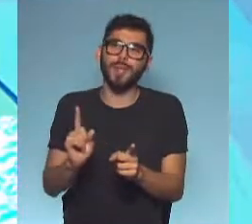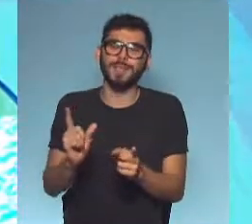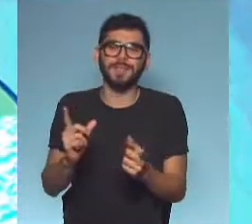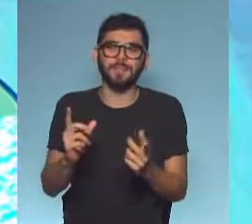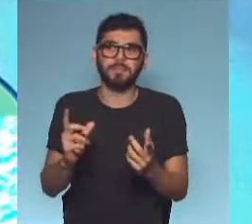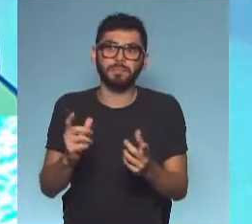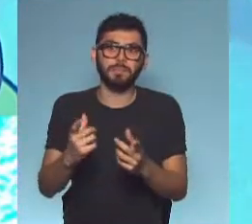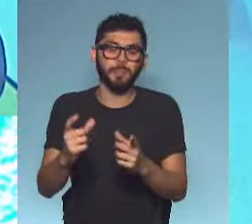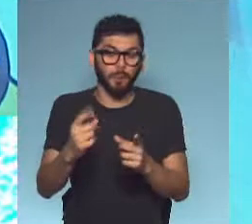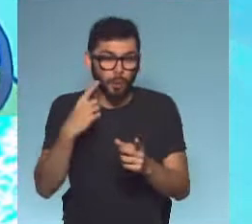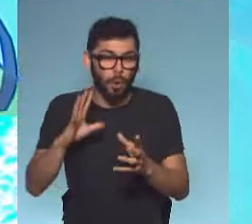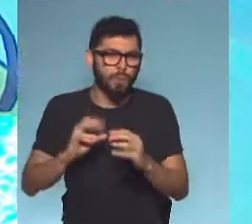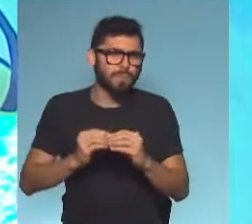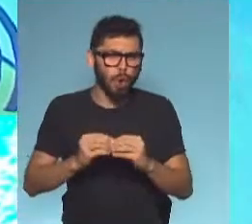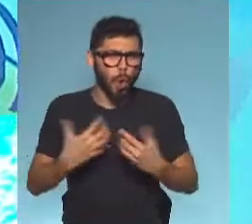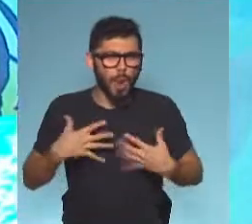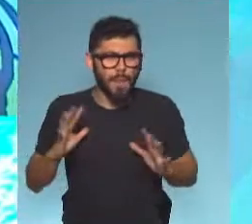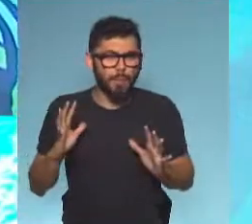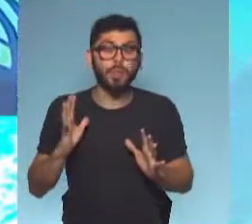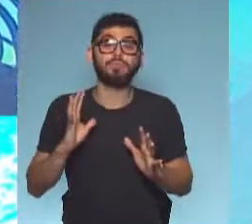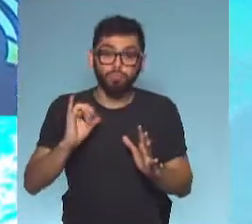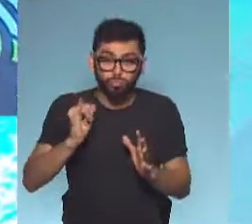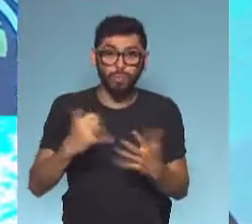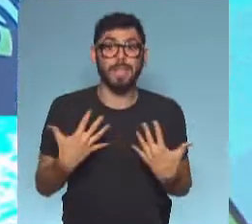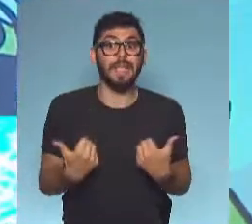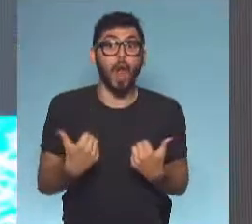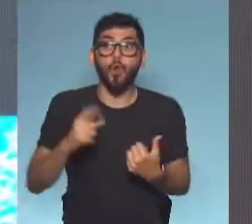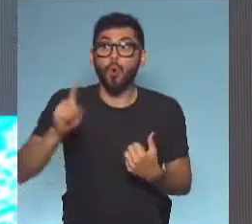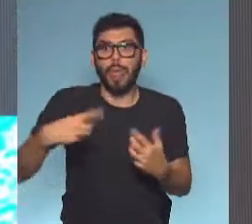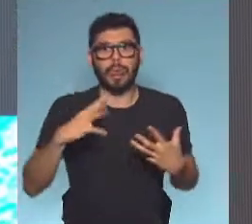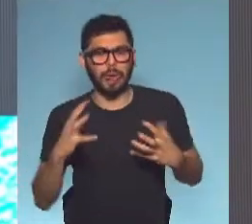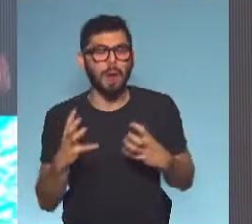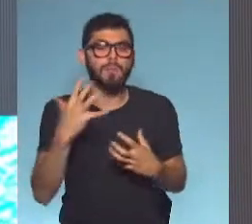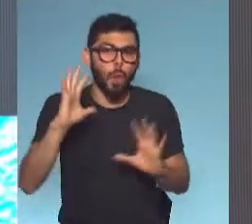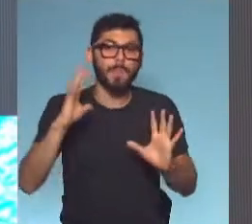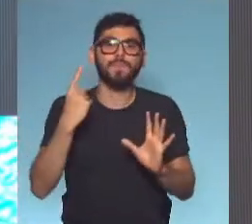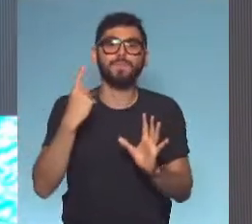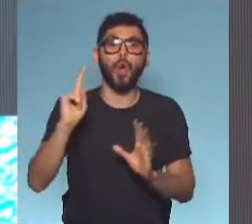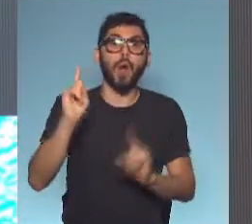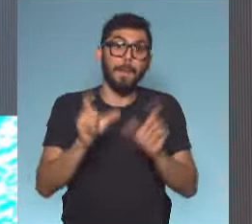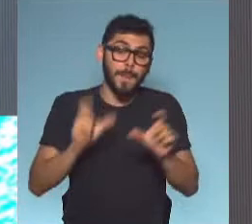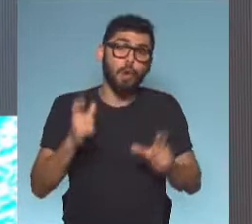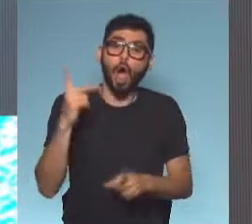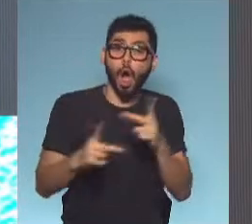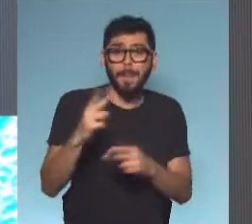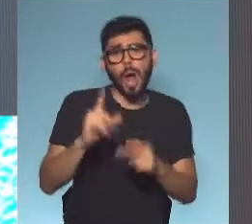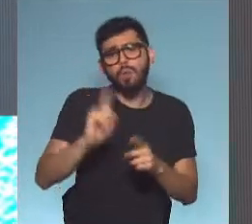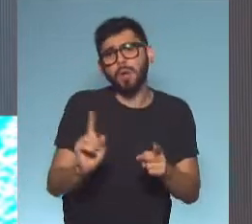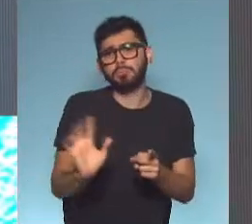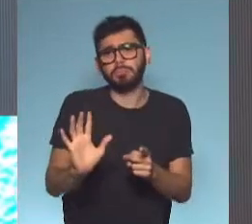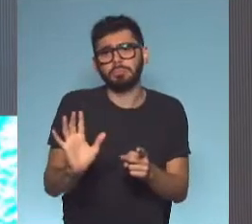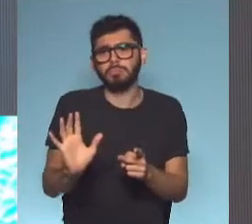que el otro. ¿Puede tener problemas? Sí, puede tener problemas de salud y demás, pero bueno, algunas personas se han operado y algunas otras